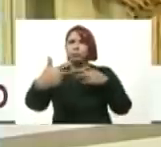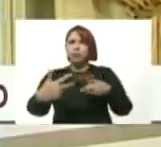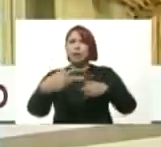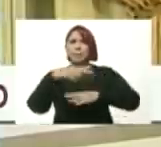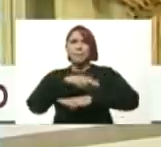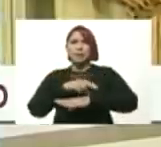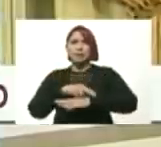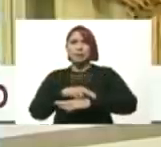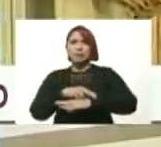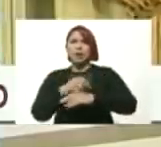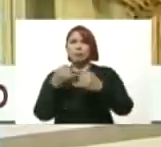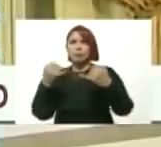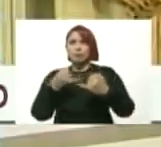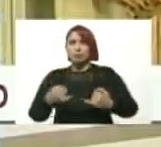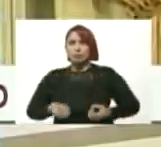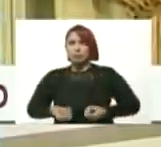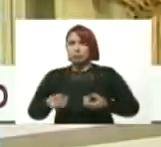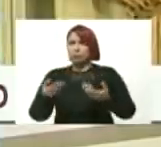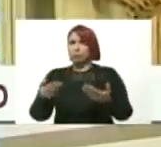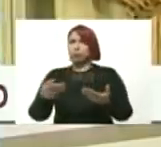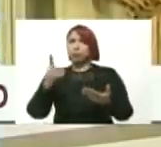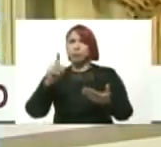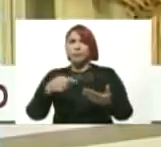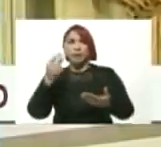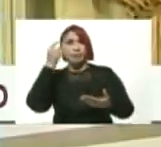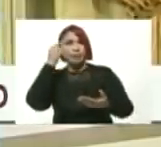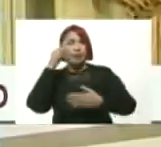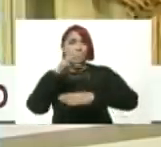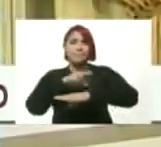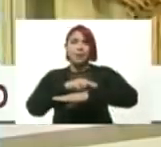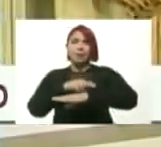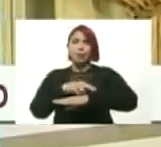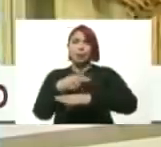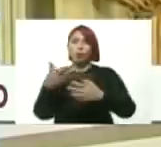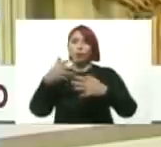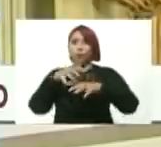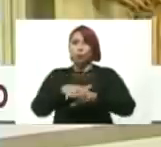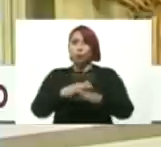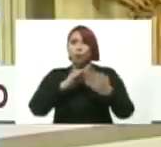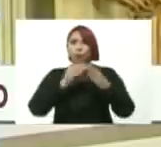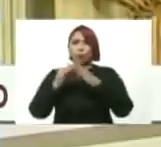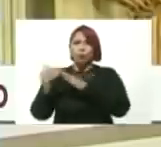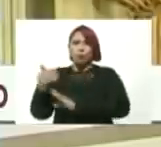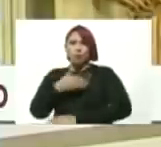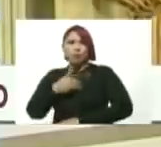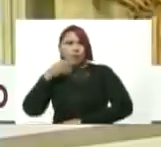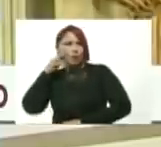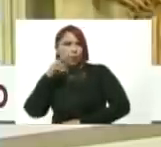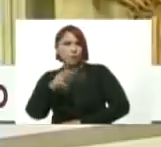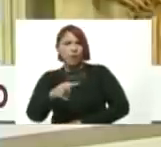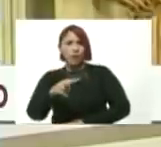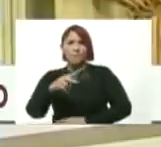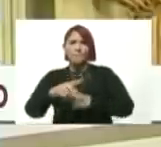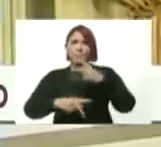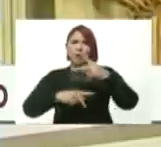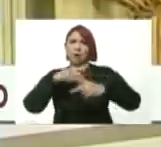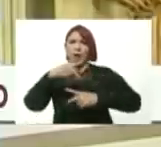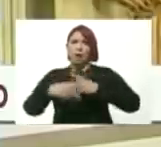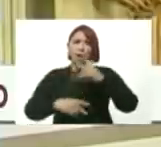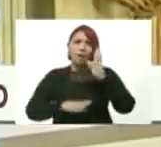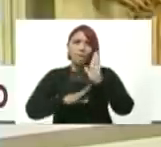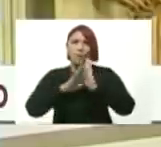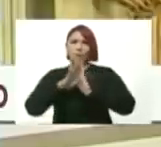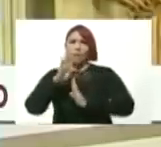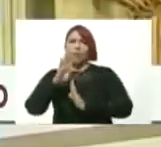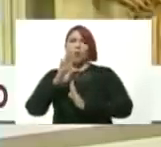que les doy o hoy día del médico integral comunitaria quiero ver el plan para el desarrollo de